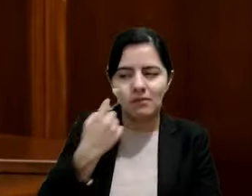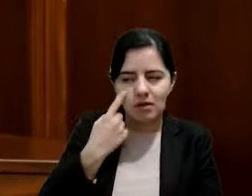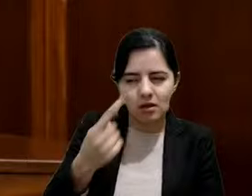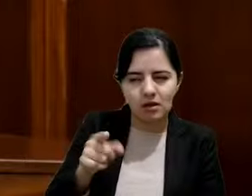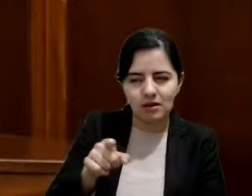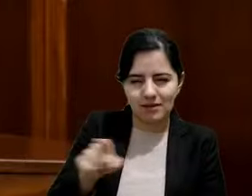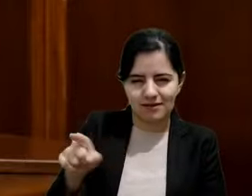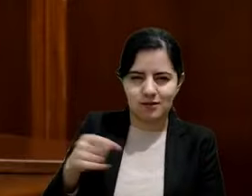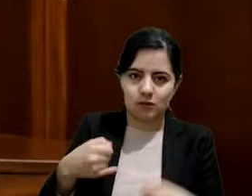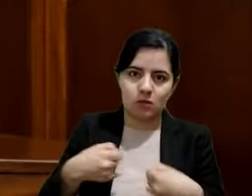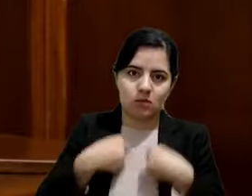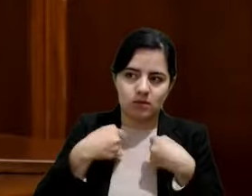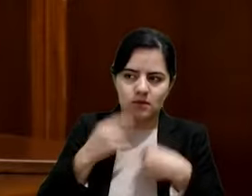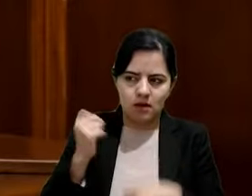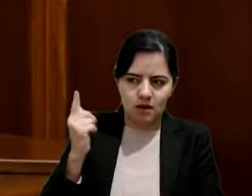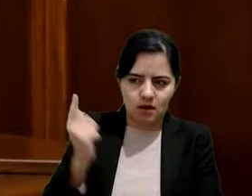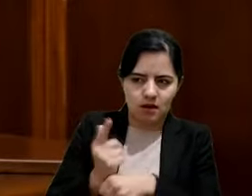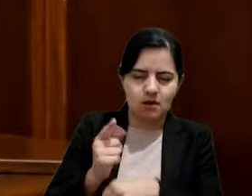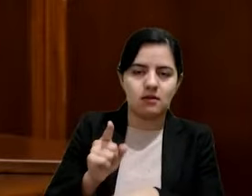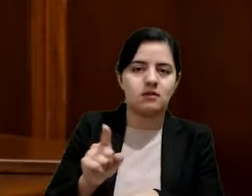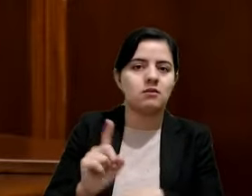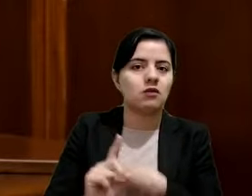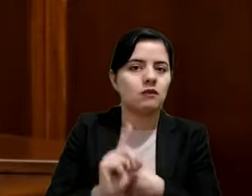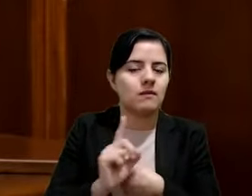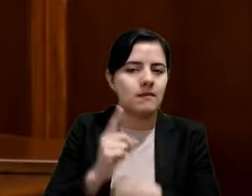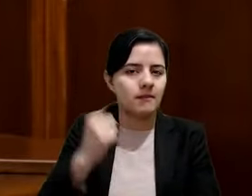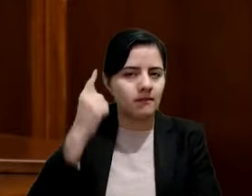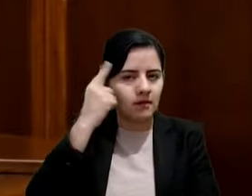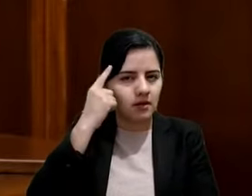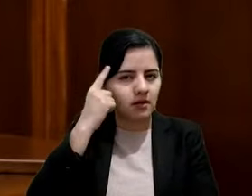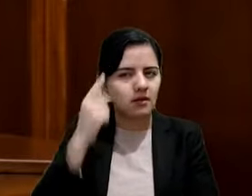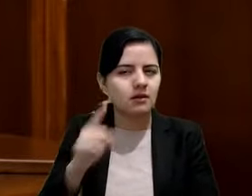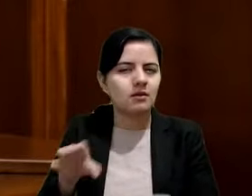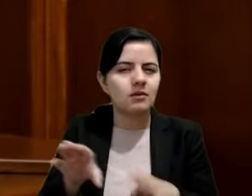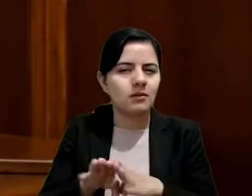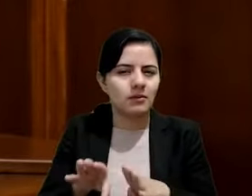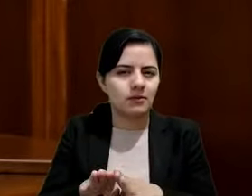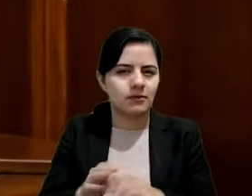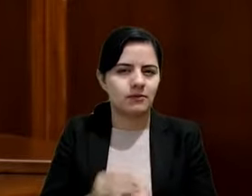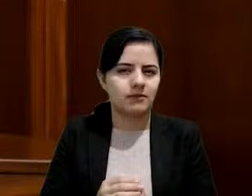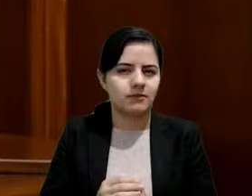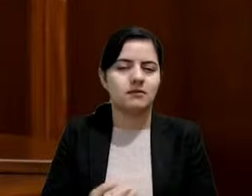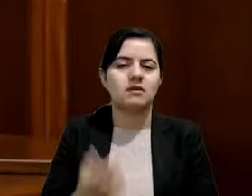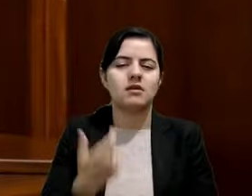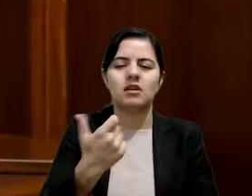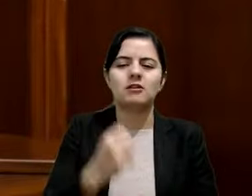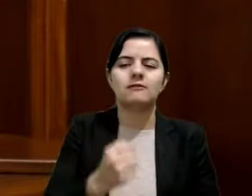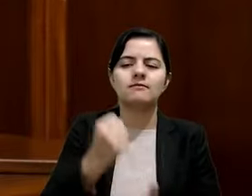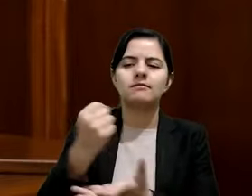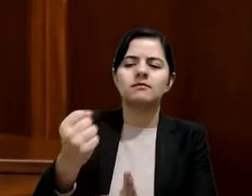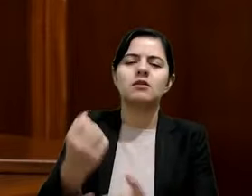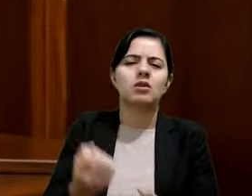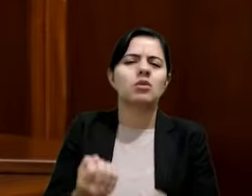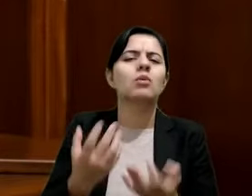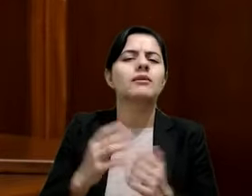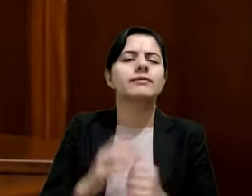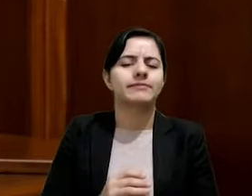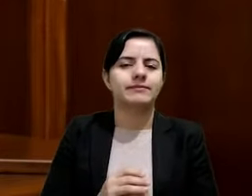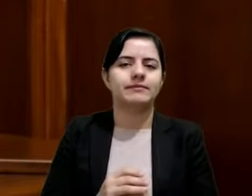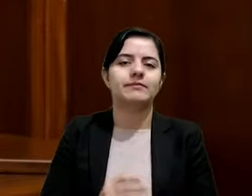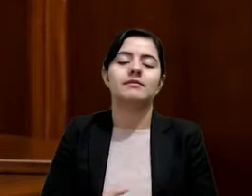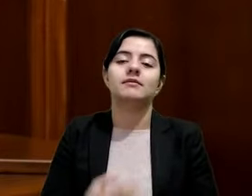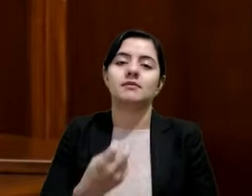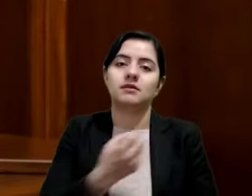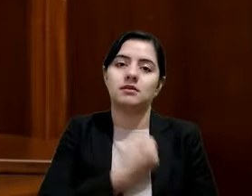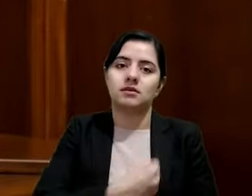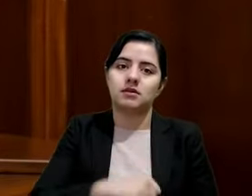Qué es el presupuesto otorgado para esta área la salud es un Pilar esencial para el combate